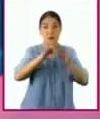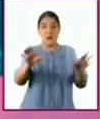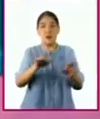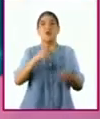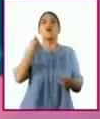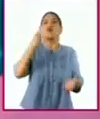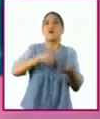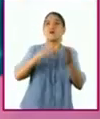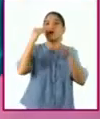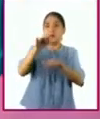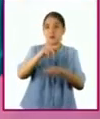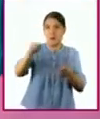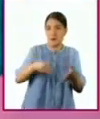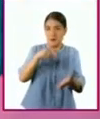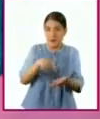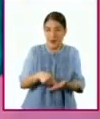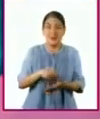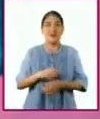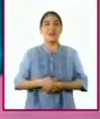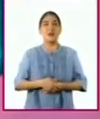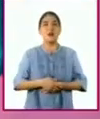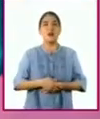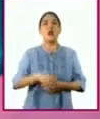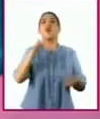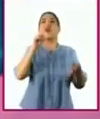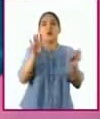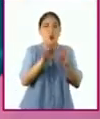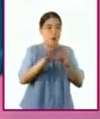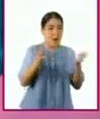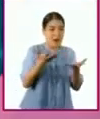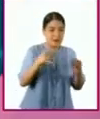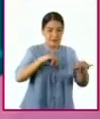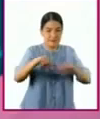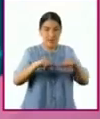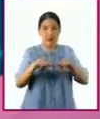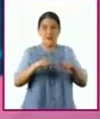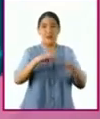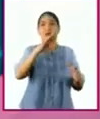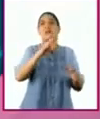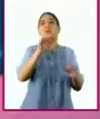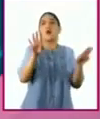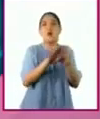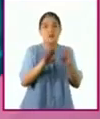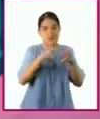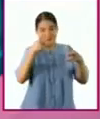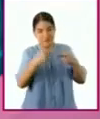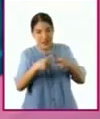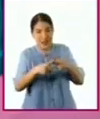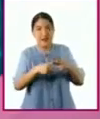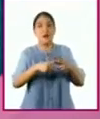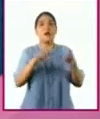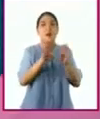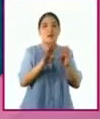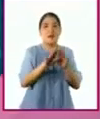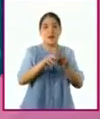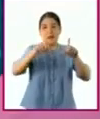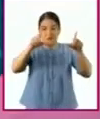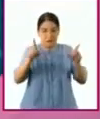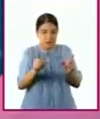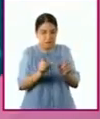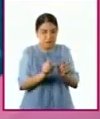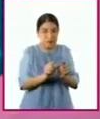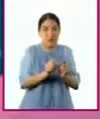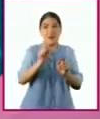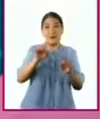lugar. La proyección con que fue realizado el mapa se refiere al recurso matemático con que se redujo la deformación de la Tierra